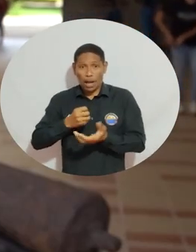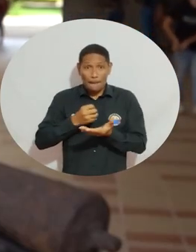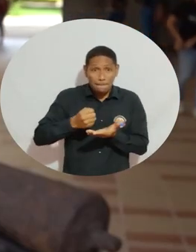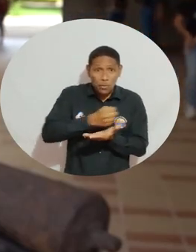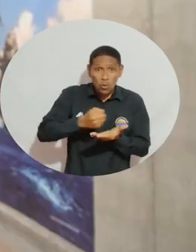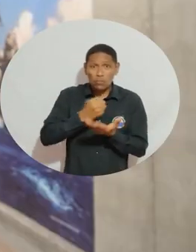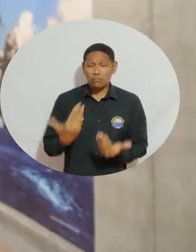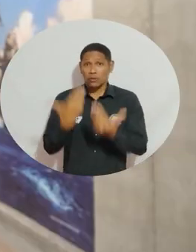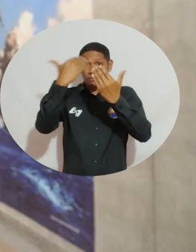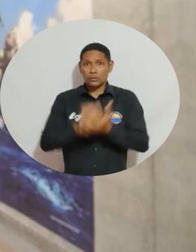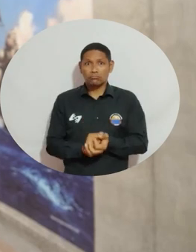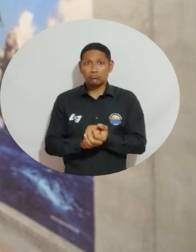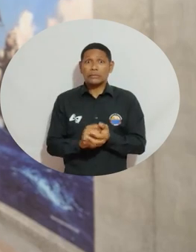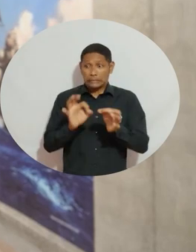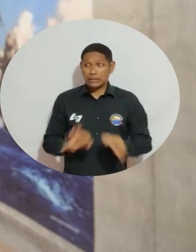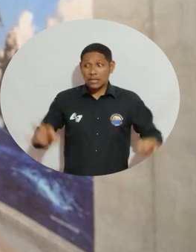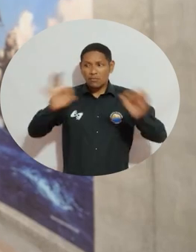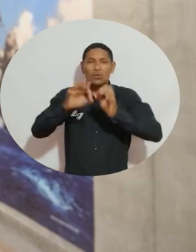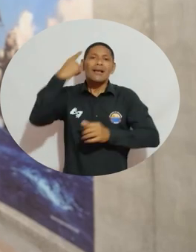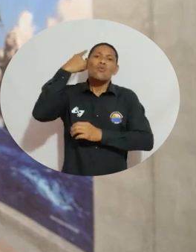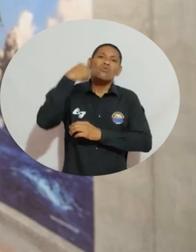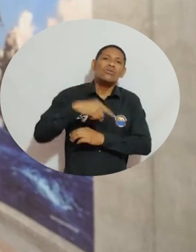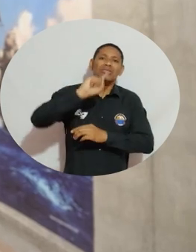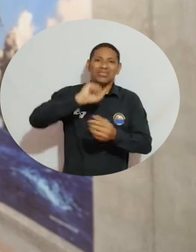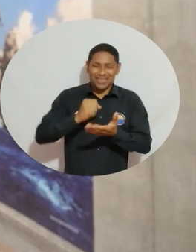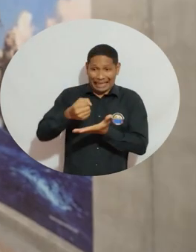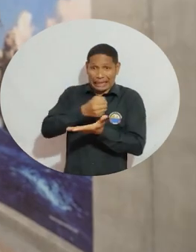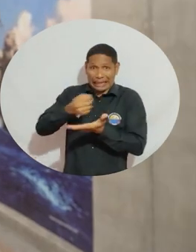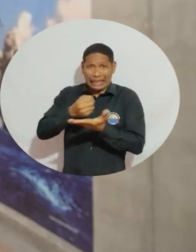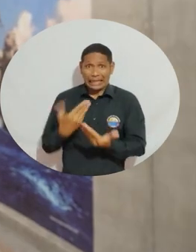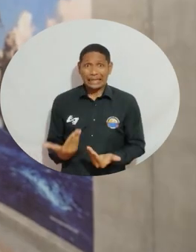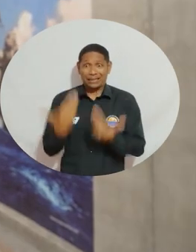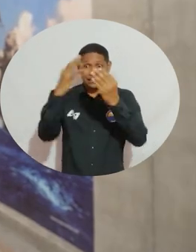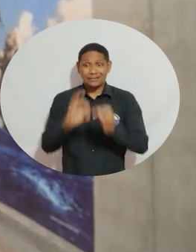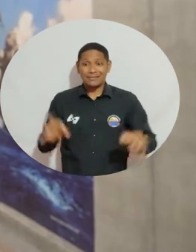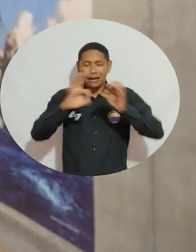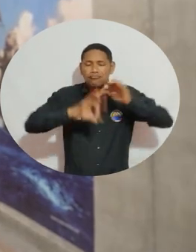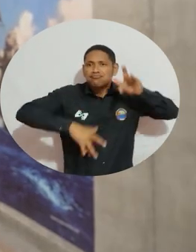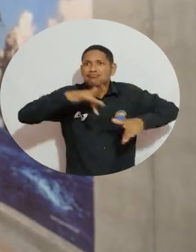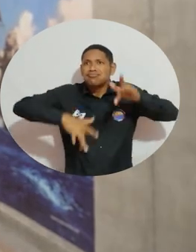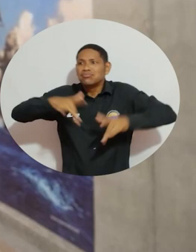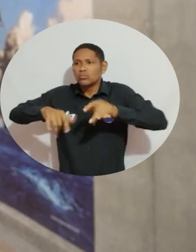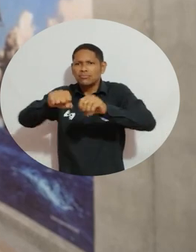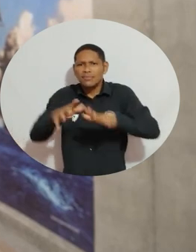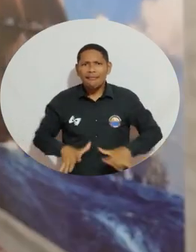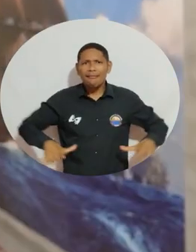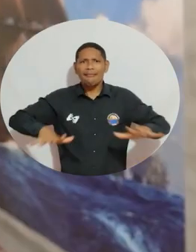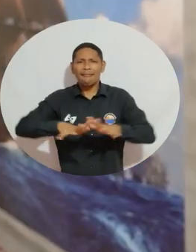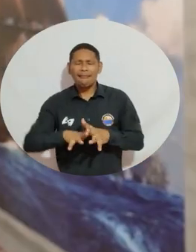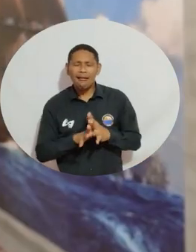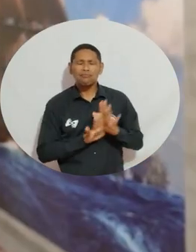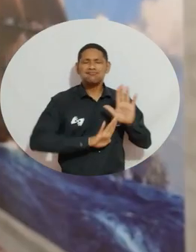muy importante. La importancia de la conmemoración del Día del Biólogo en este espacio académico y participativo es justamente eso,